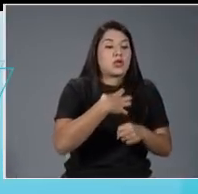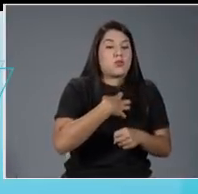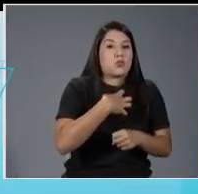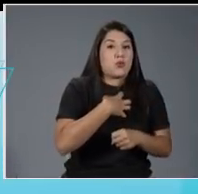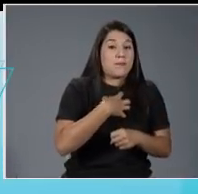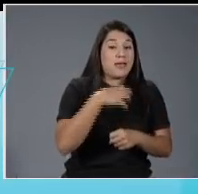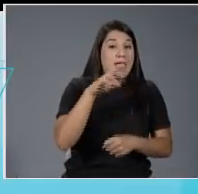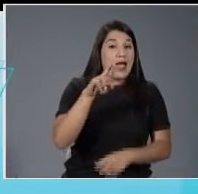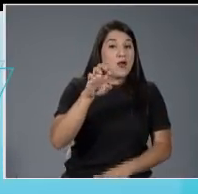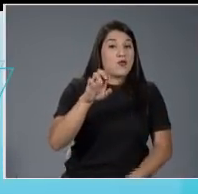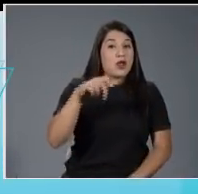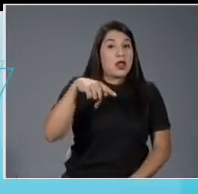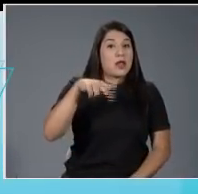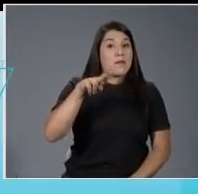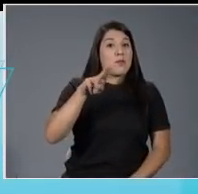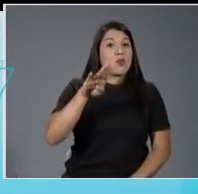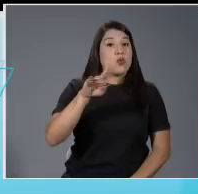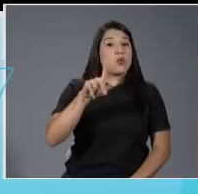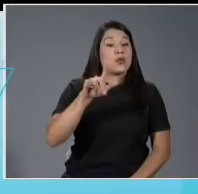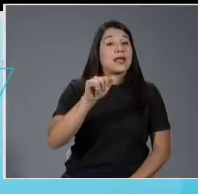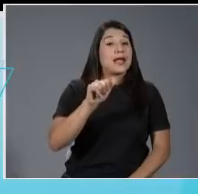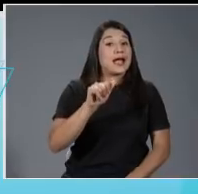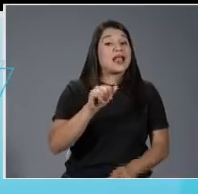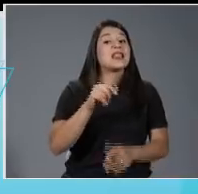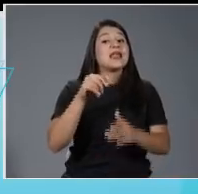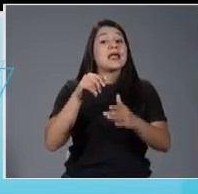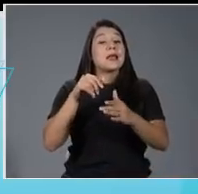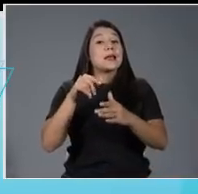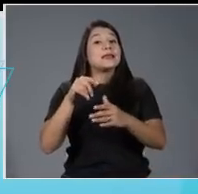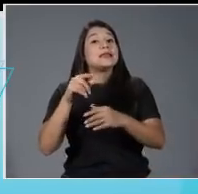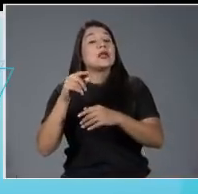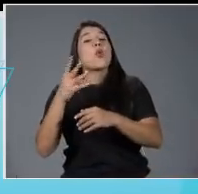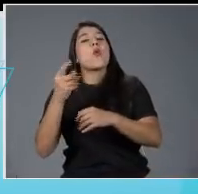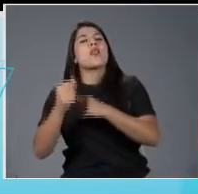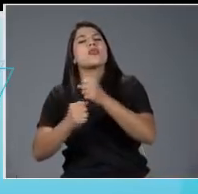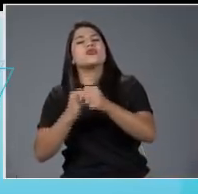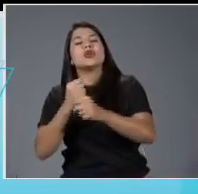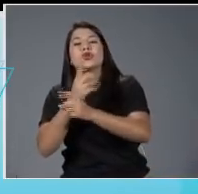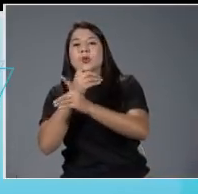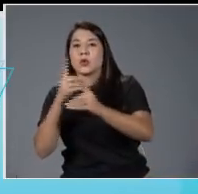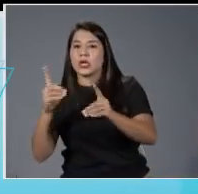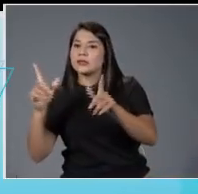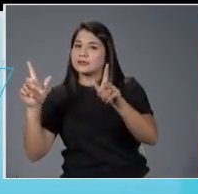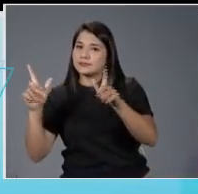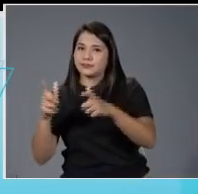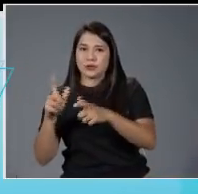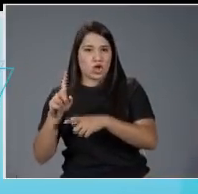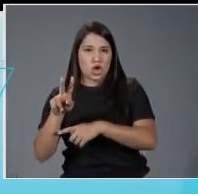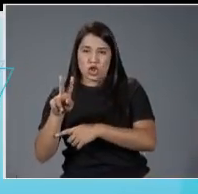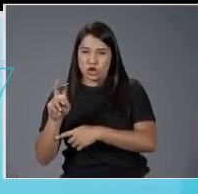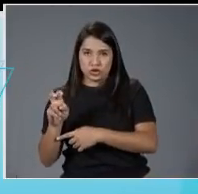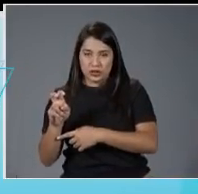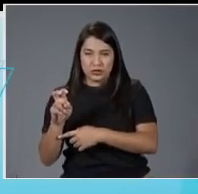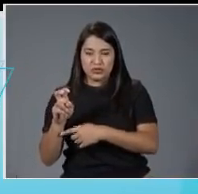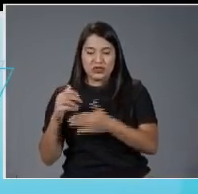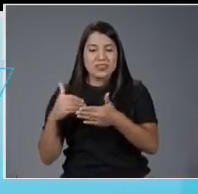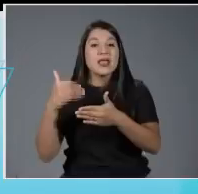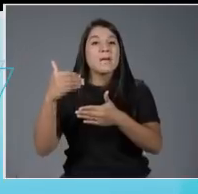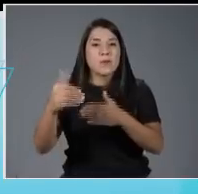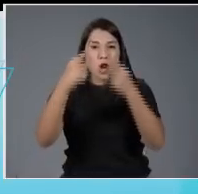más corta, y aunque seguimos empoderando ahora a las mujeres. Y yo quiero recordar que, por ejemplo, la Constitución